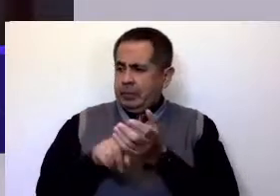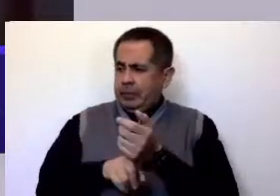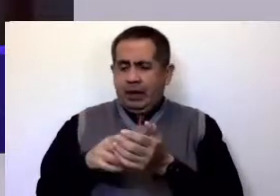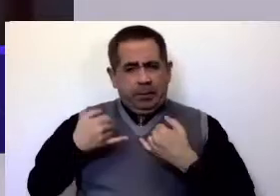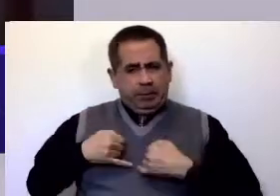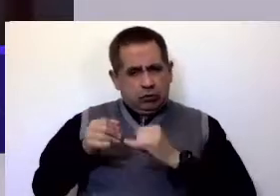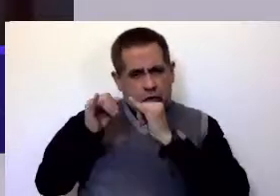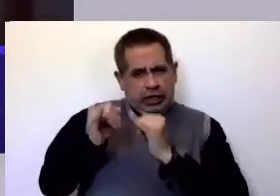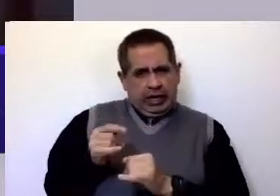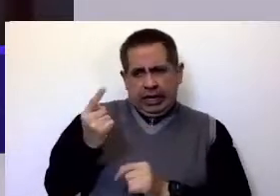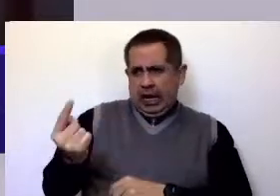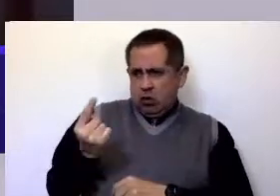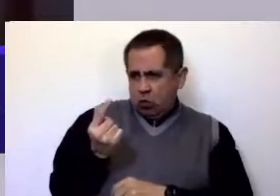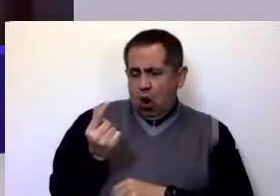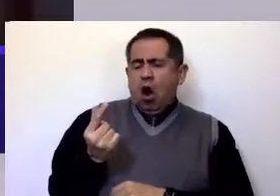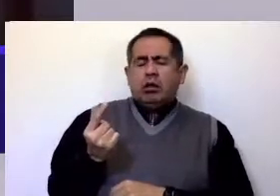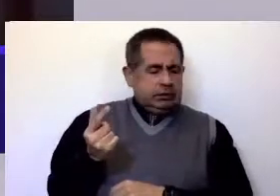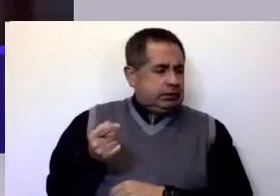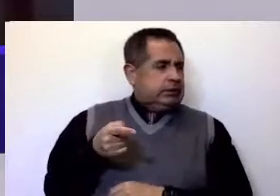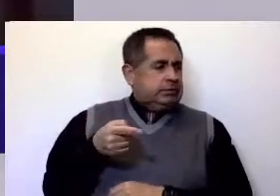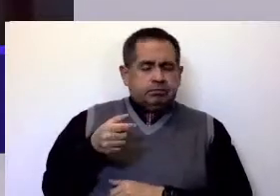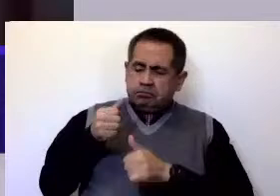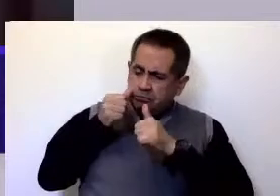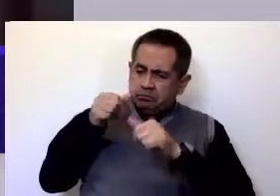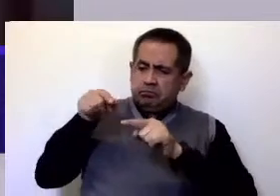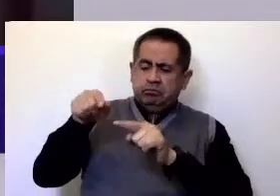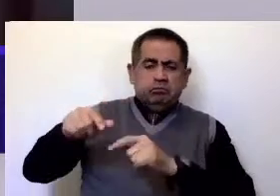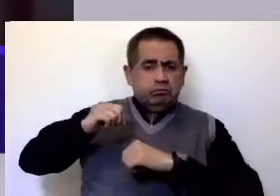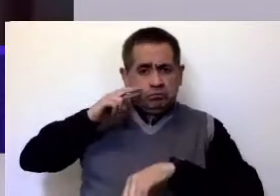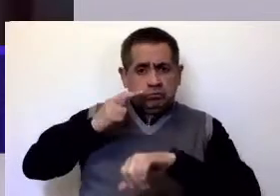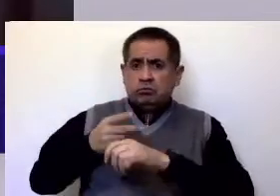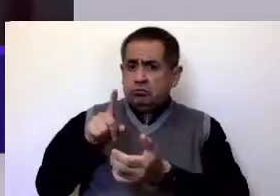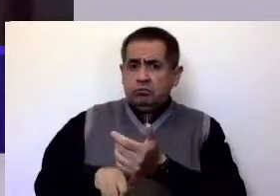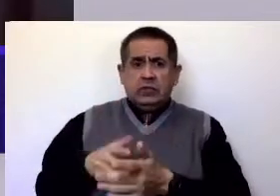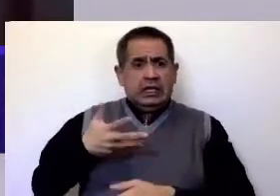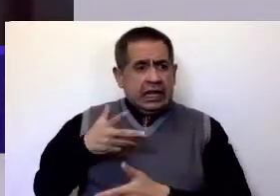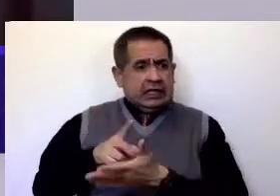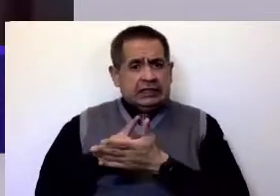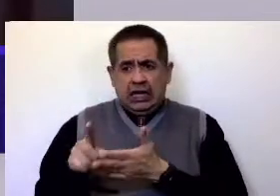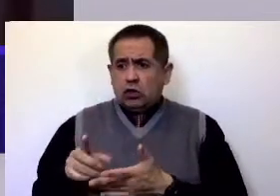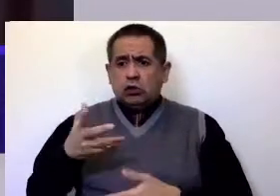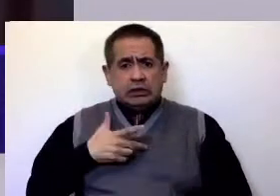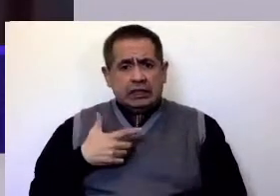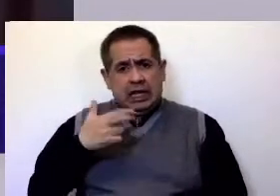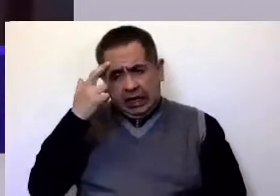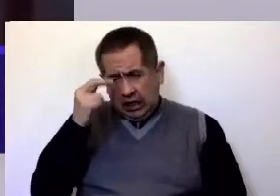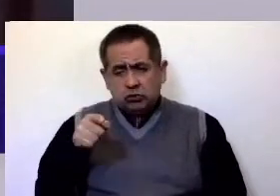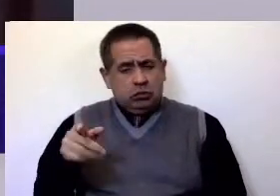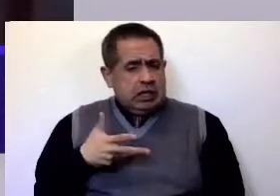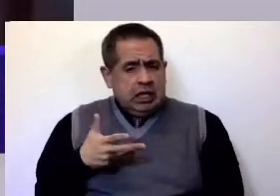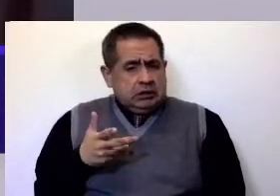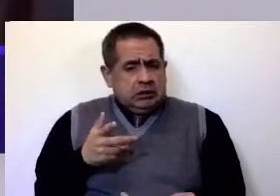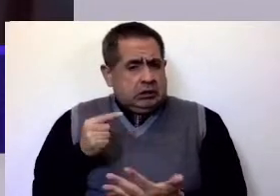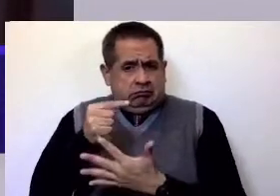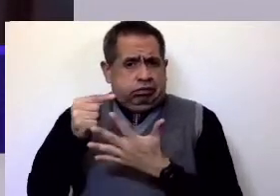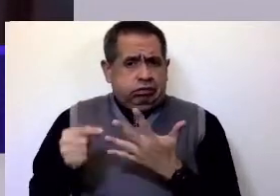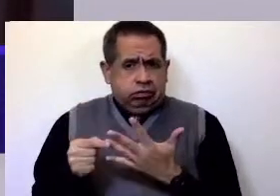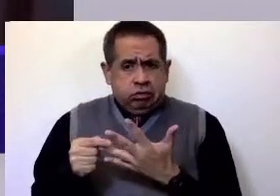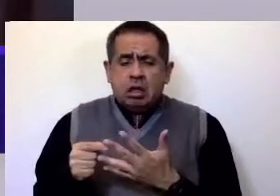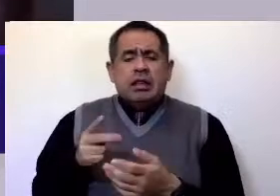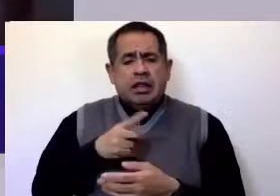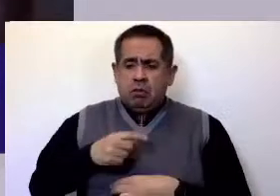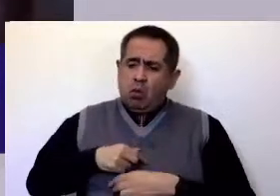considerado por el ordenamiento como titular de intereses jurídicamente relevantes y por ende tutelable